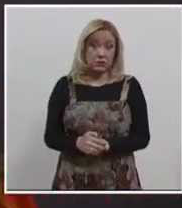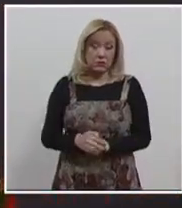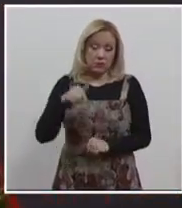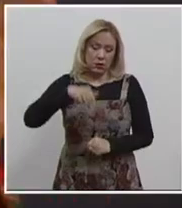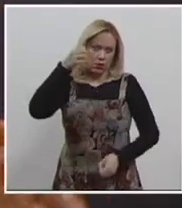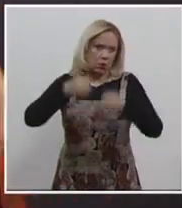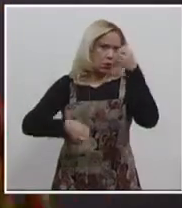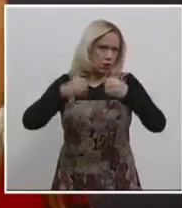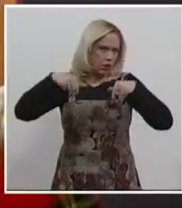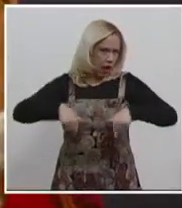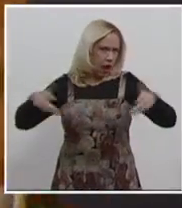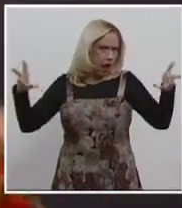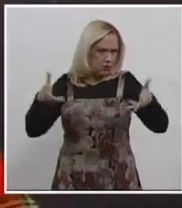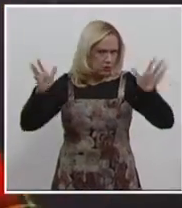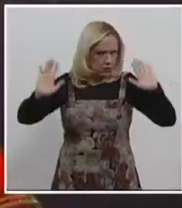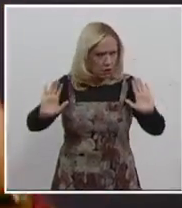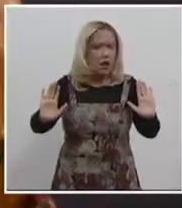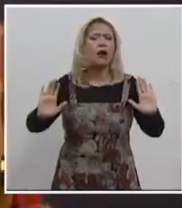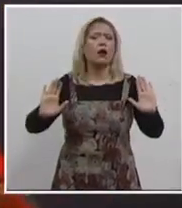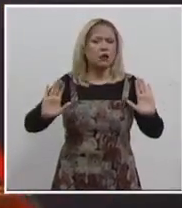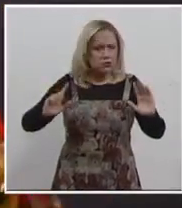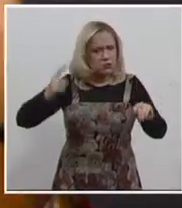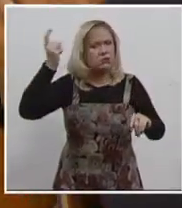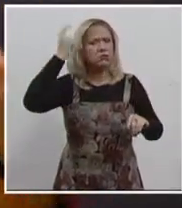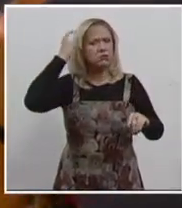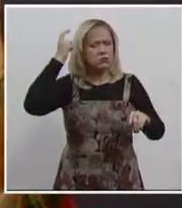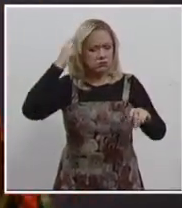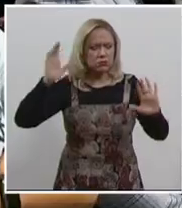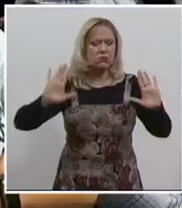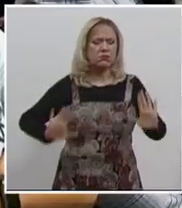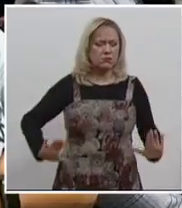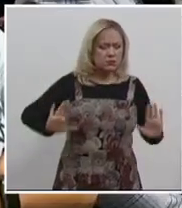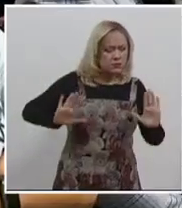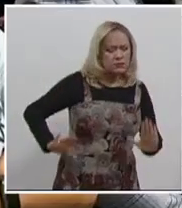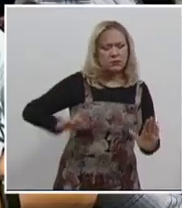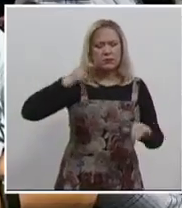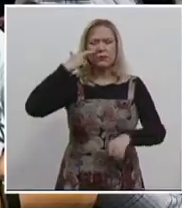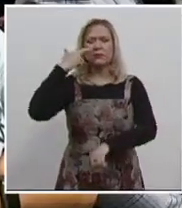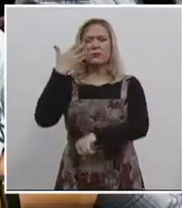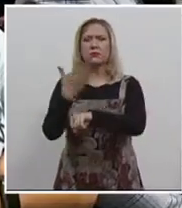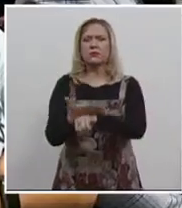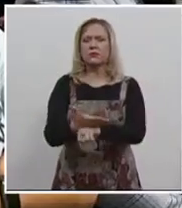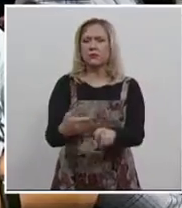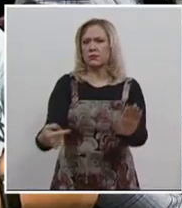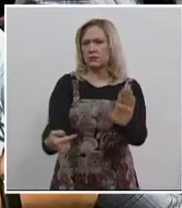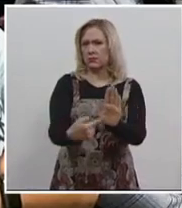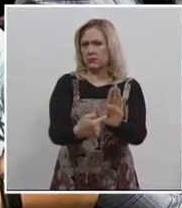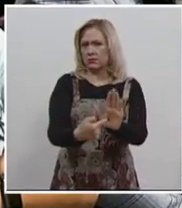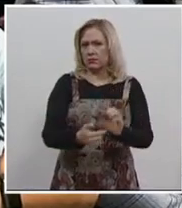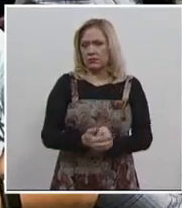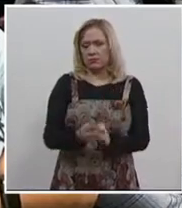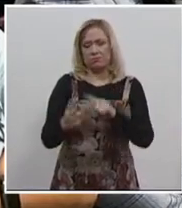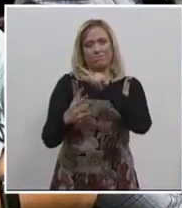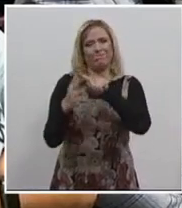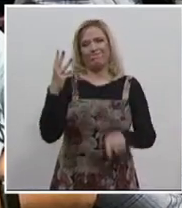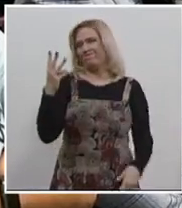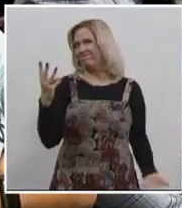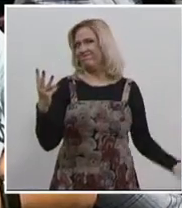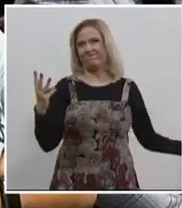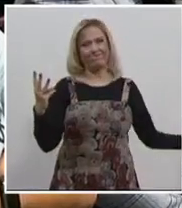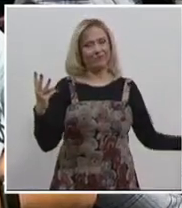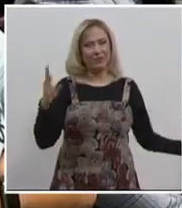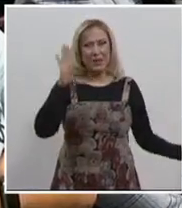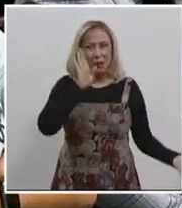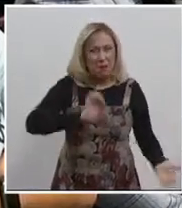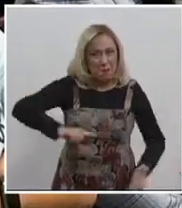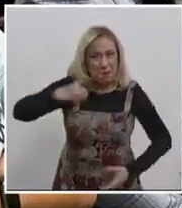lo suyo, con inteligencia, ecuanimidad, responsabilidad. Los 3 manifestaron la inconveniencia de elegir a